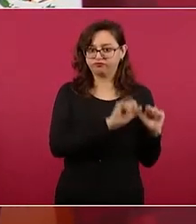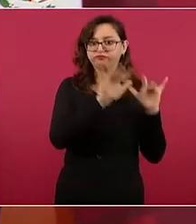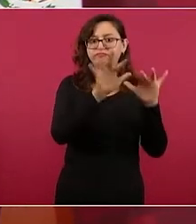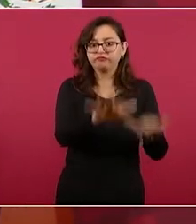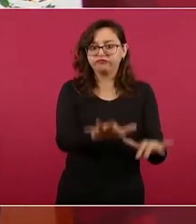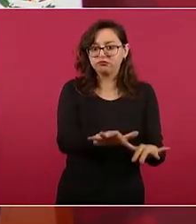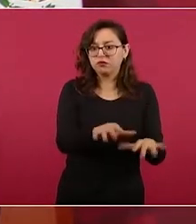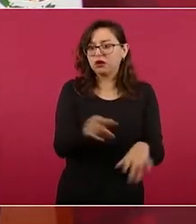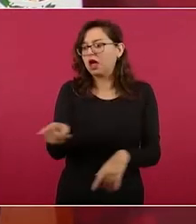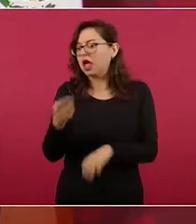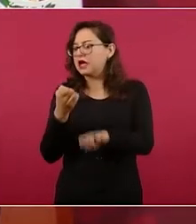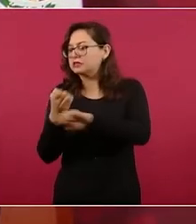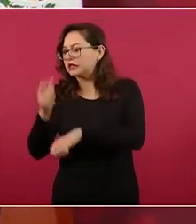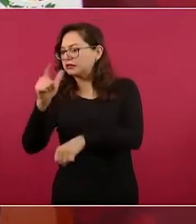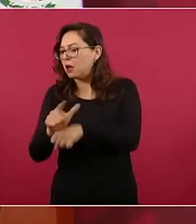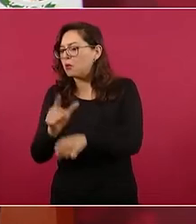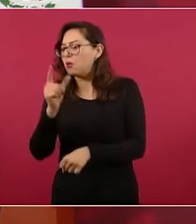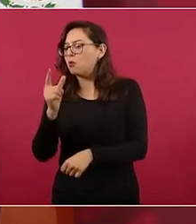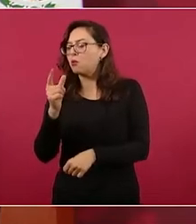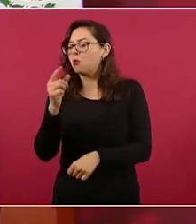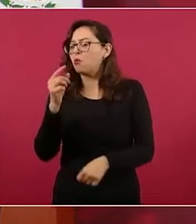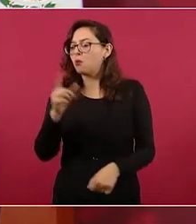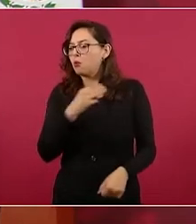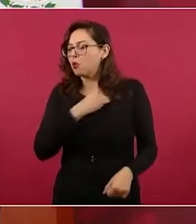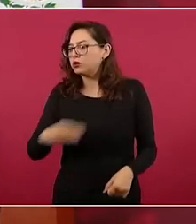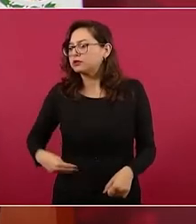que policías estatales y municipales.